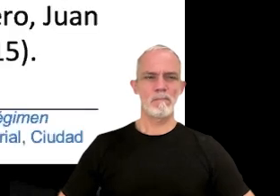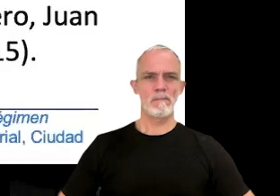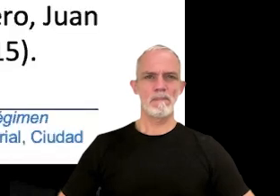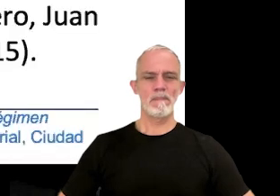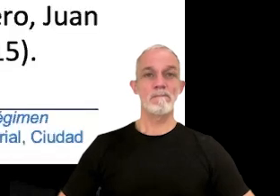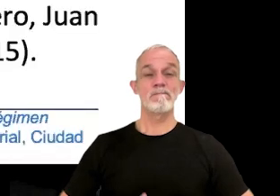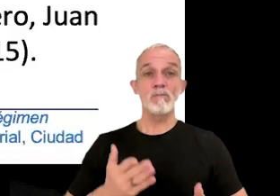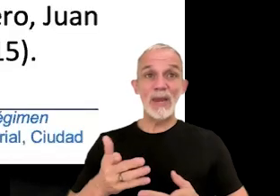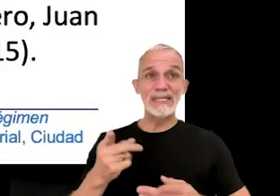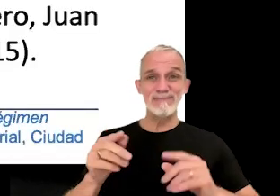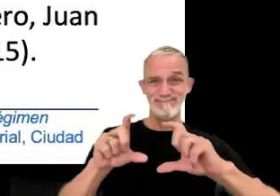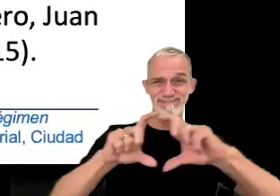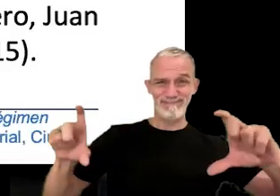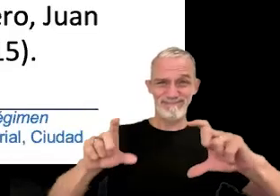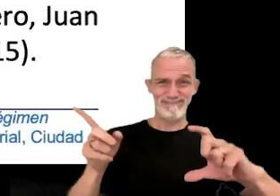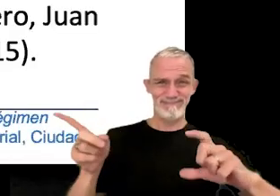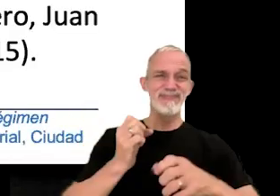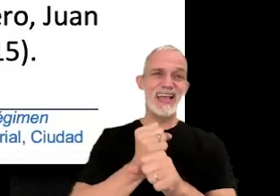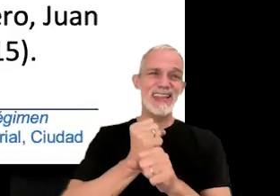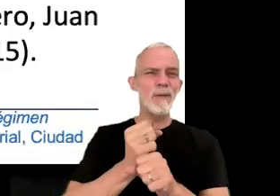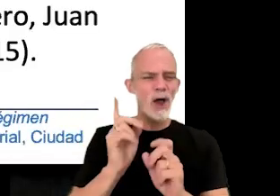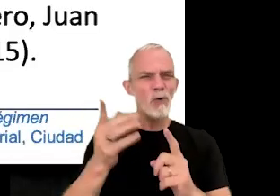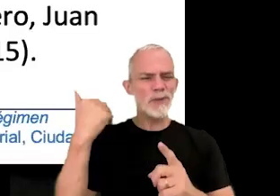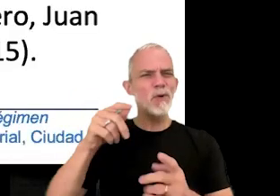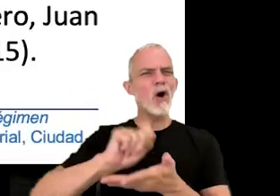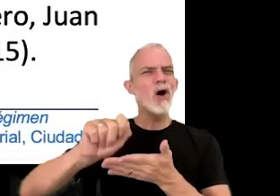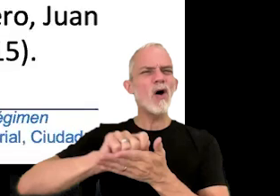Y este es el trabajo que yo les hablé